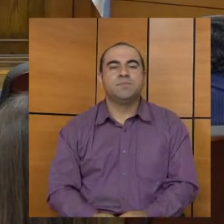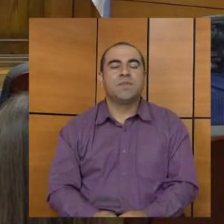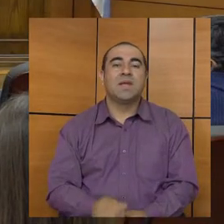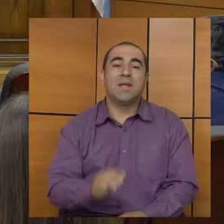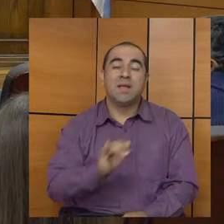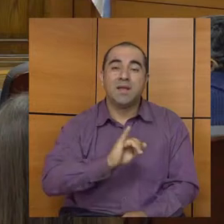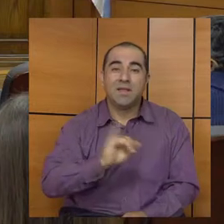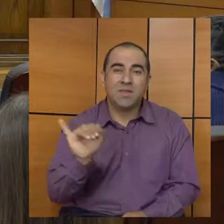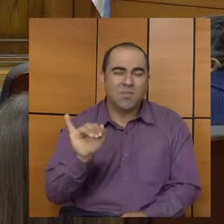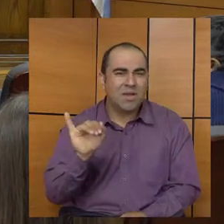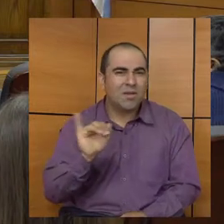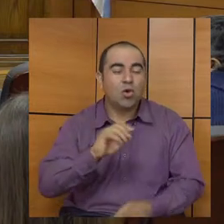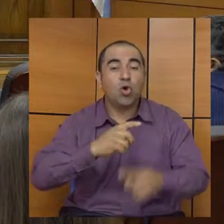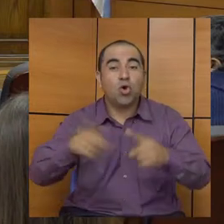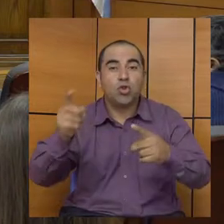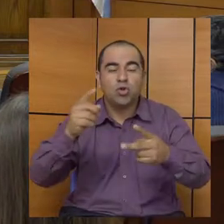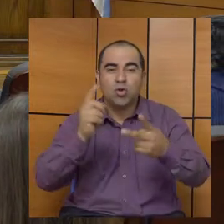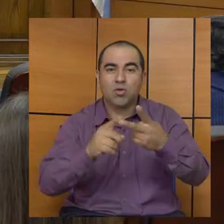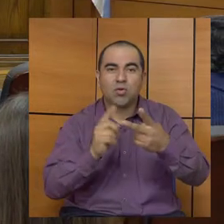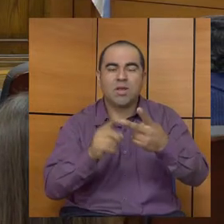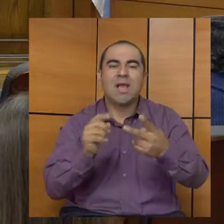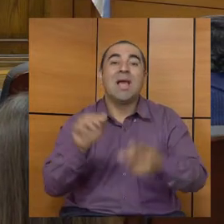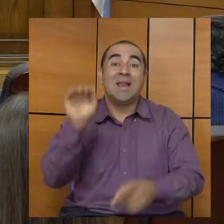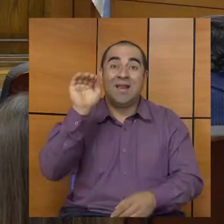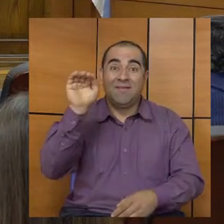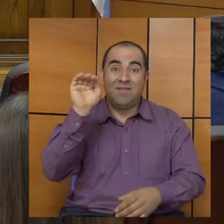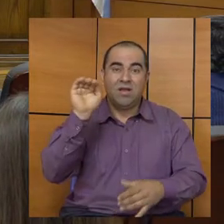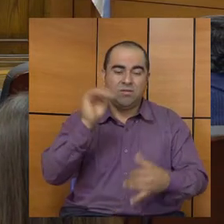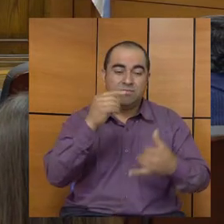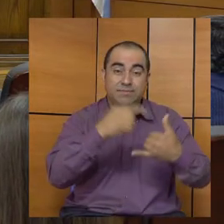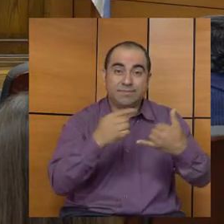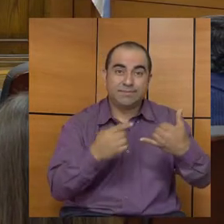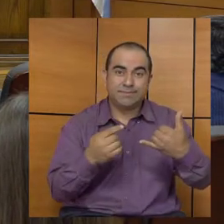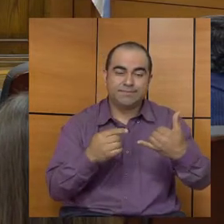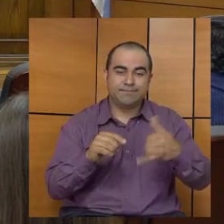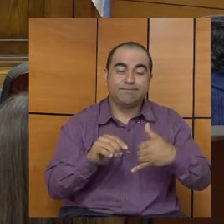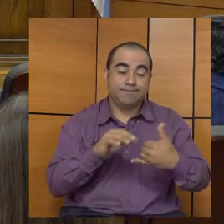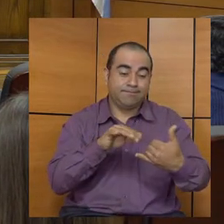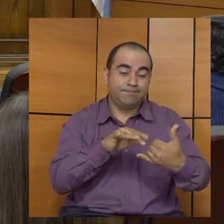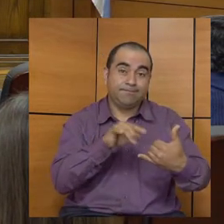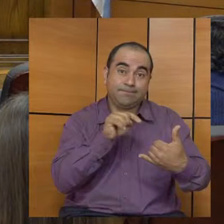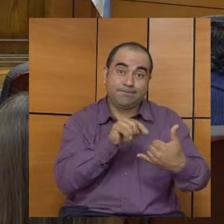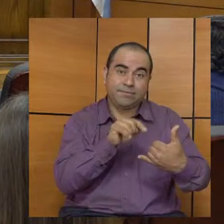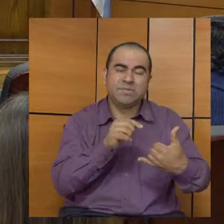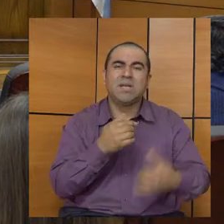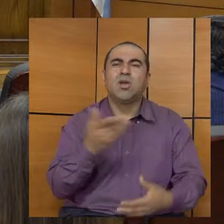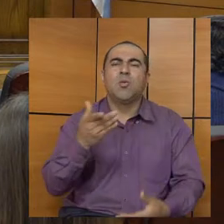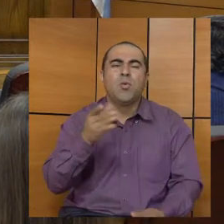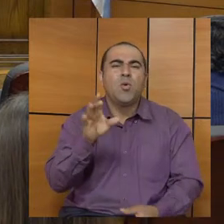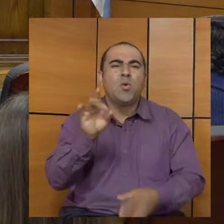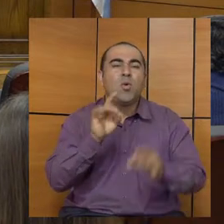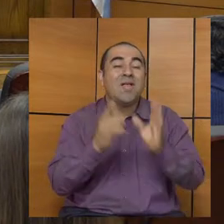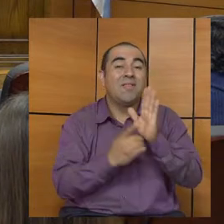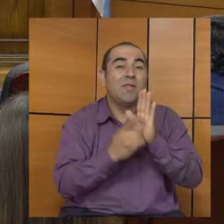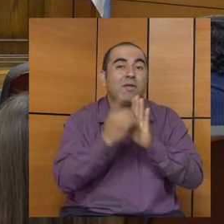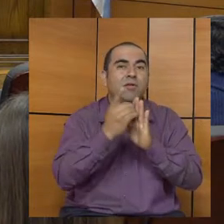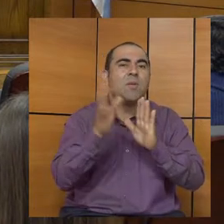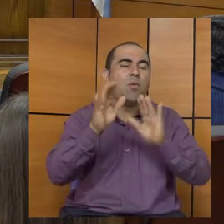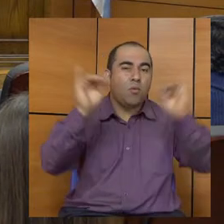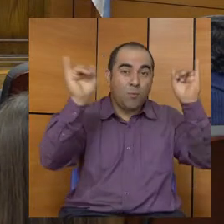Después nos centramos, como digo, en la banca electrónica. Y en la banca electrónica desarrollamos un